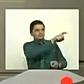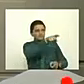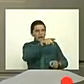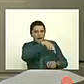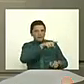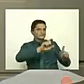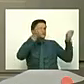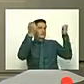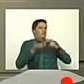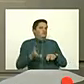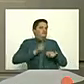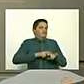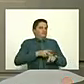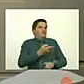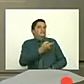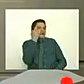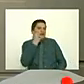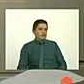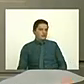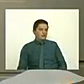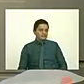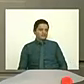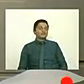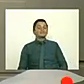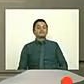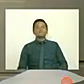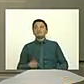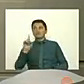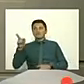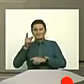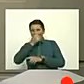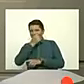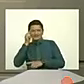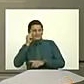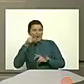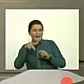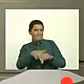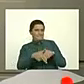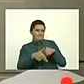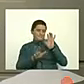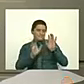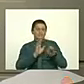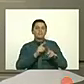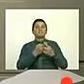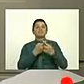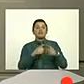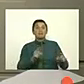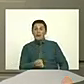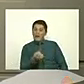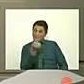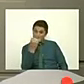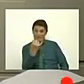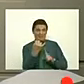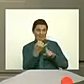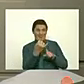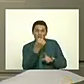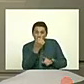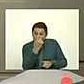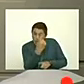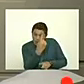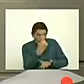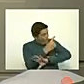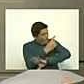El gobierno de Santos al final suspendió el mecanismo, pero la única empresa en las concesiones viales